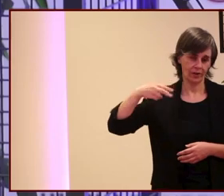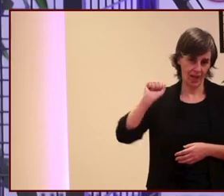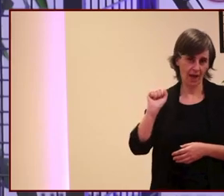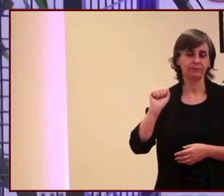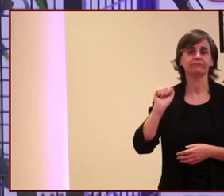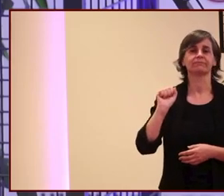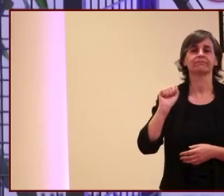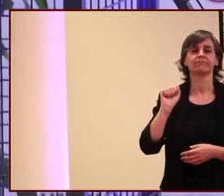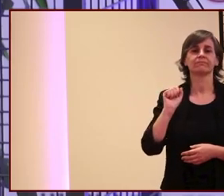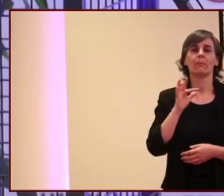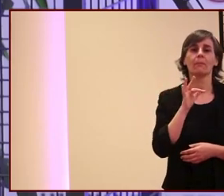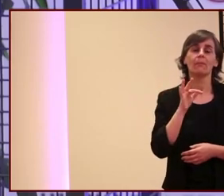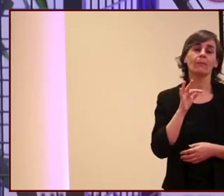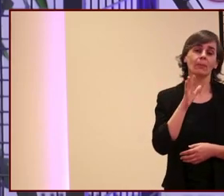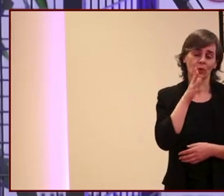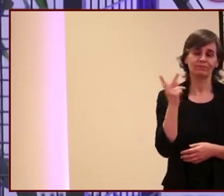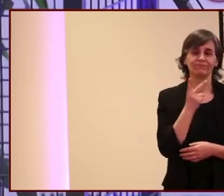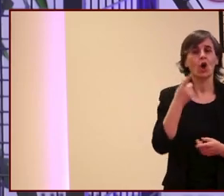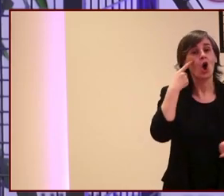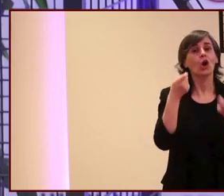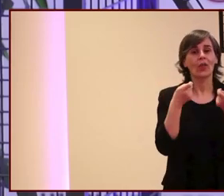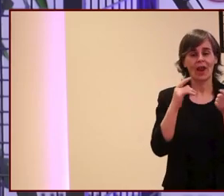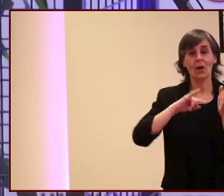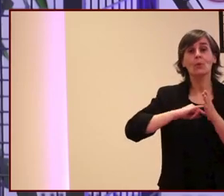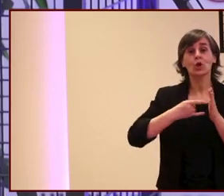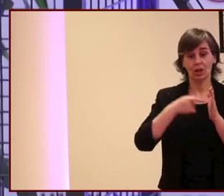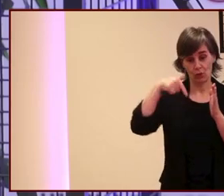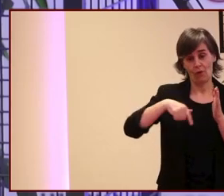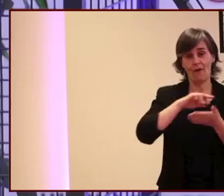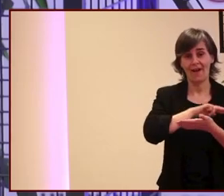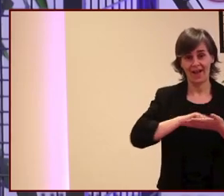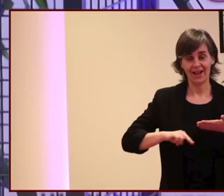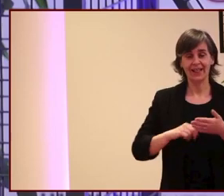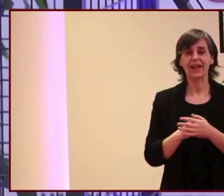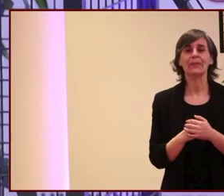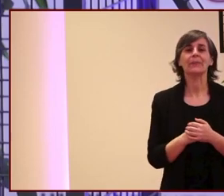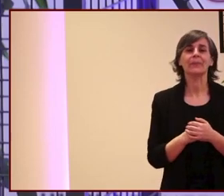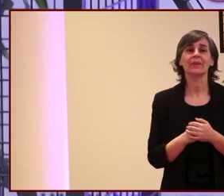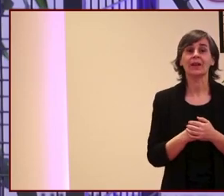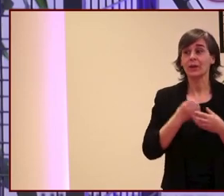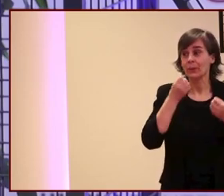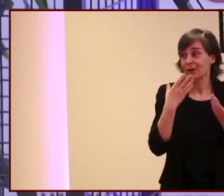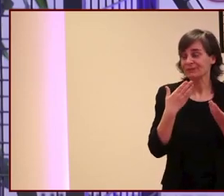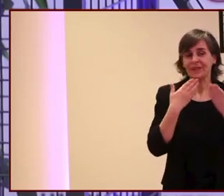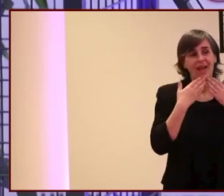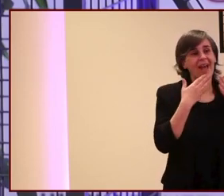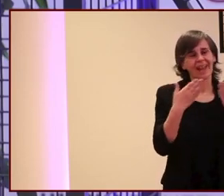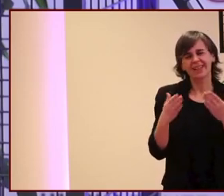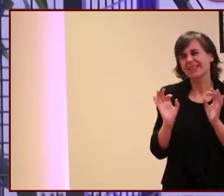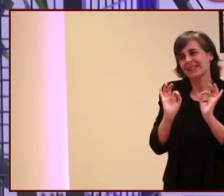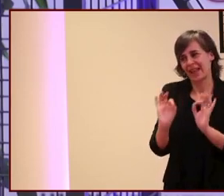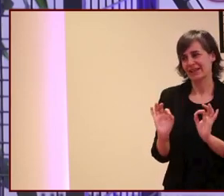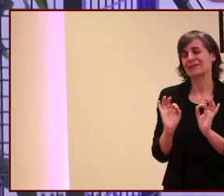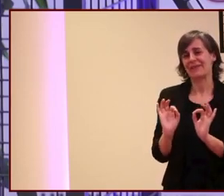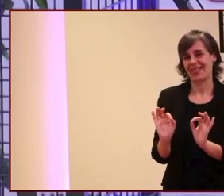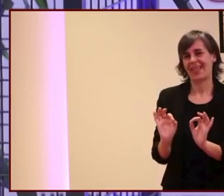que es mi coordinadora del proyecto aquí en galicia y bueno y gracias muy especiales